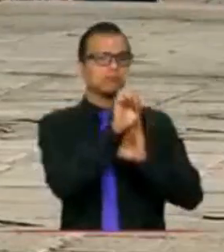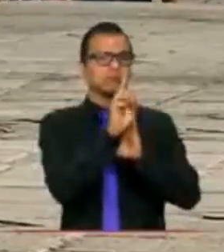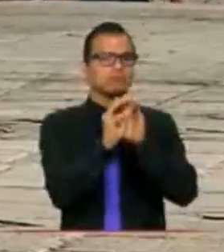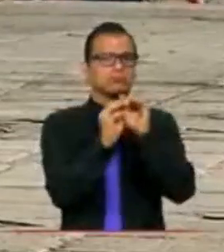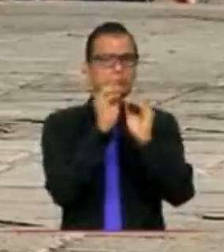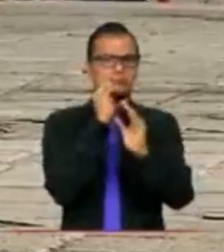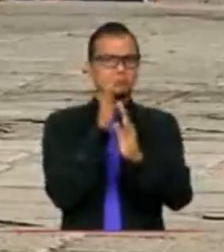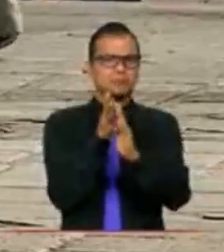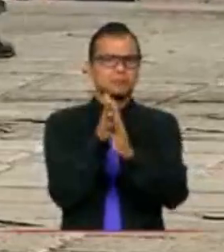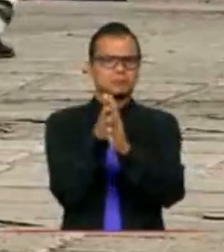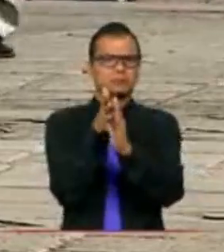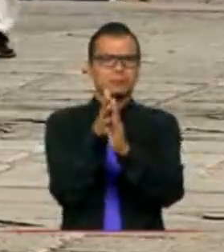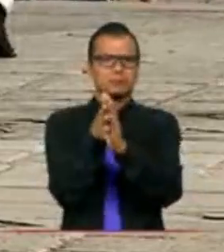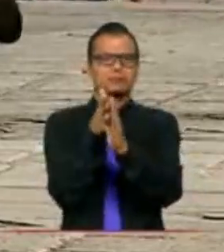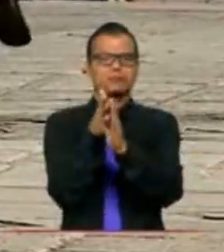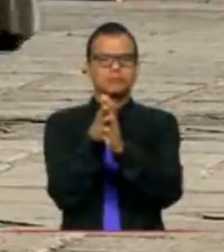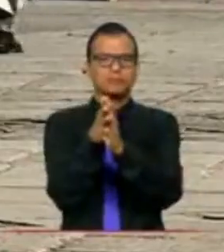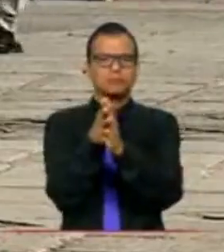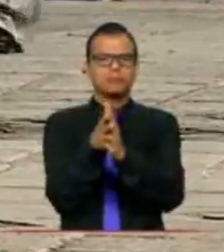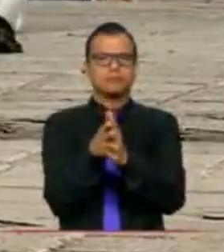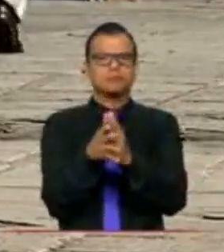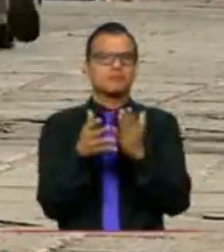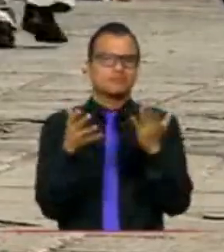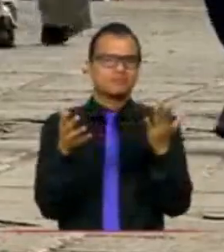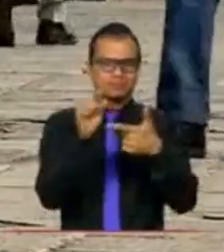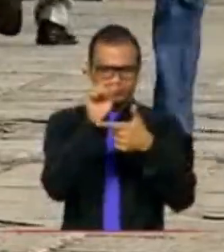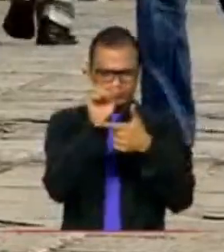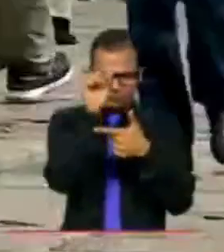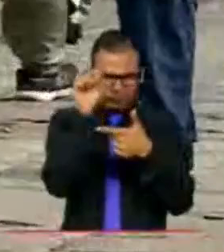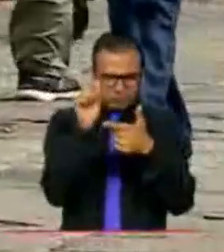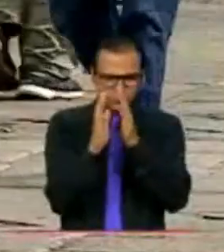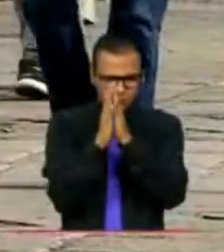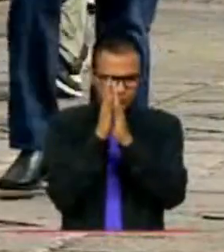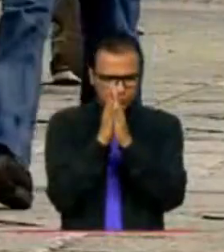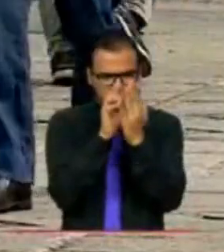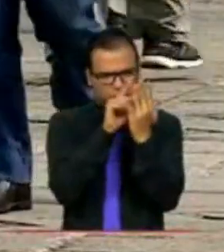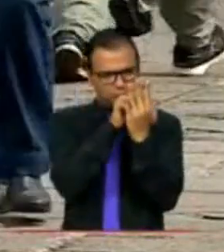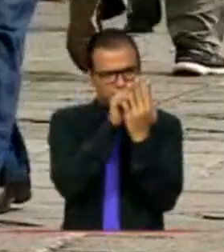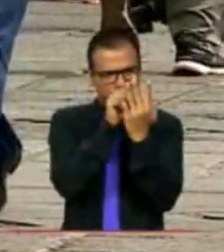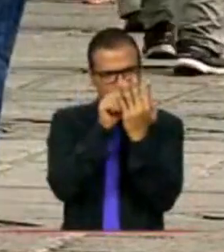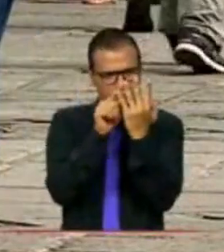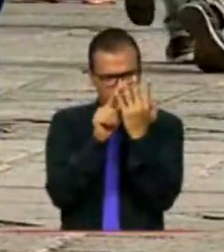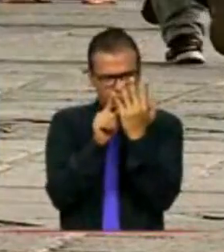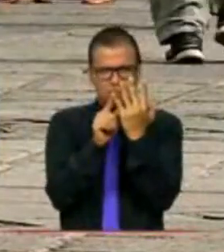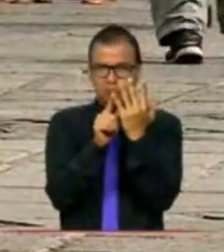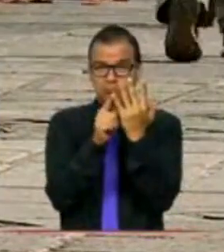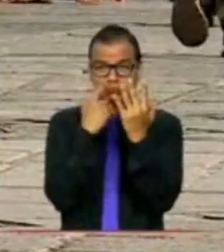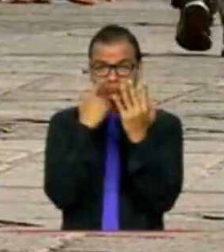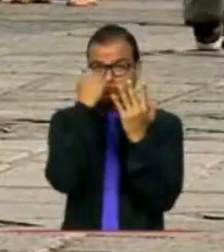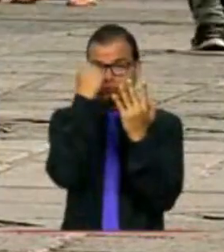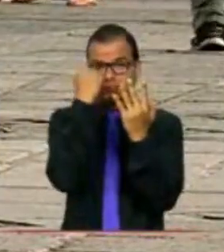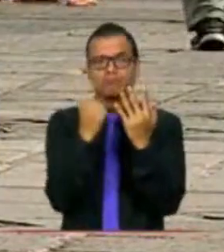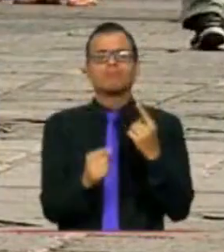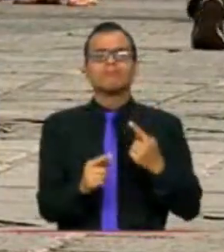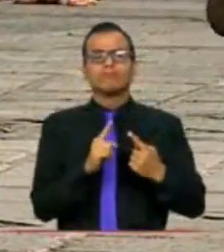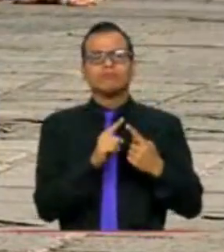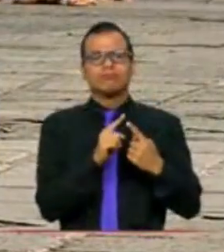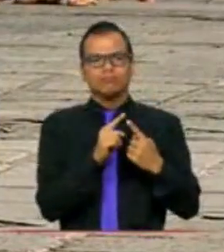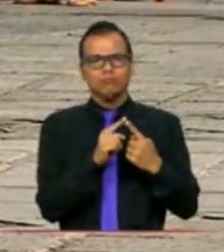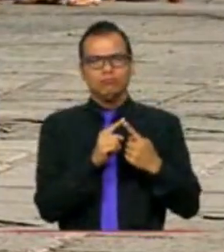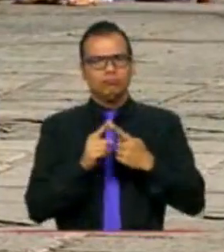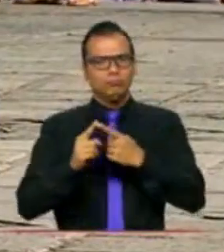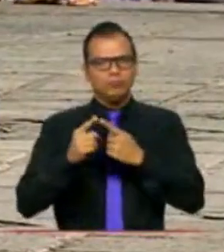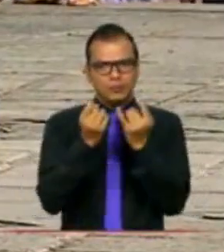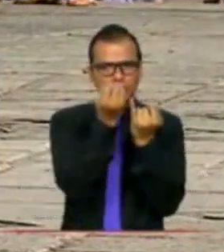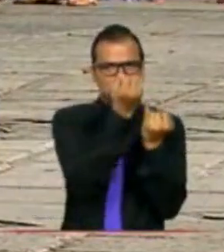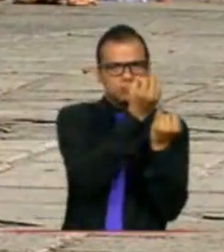que, digamos que el IMAE tiene 11 indicadores, entonces de estos 11 indicadores hay 4 que se destacan particularmente, que fue el indicador de seguimiento a